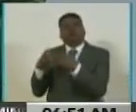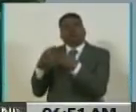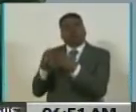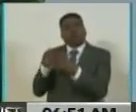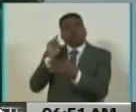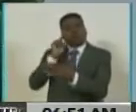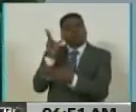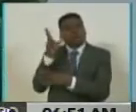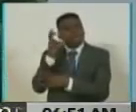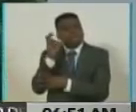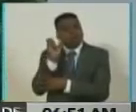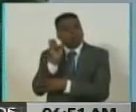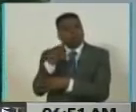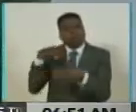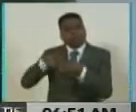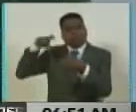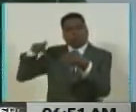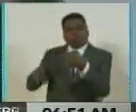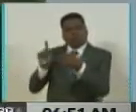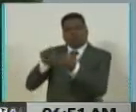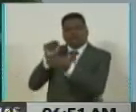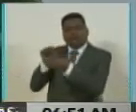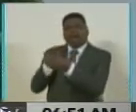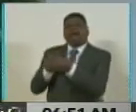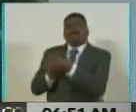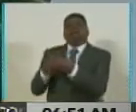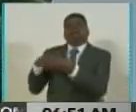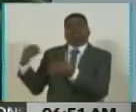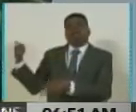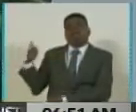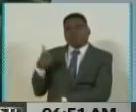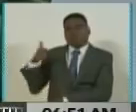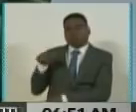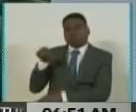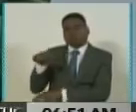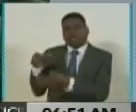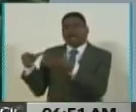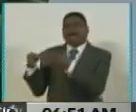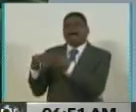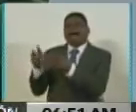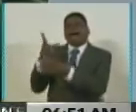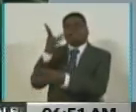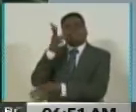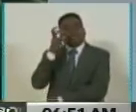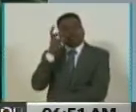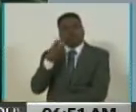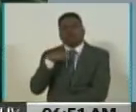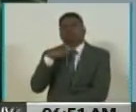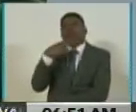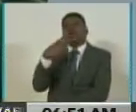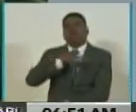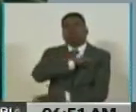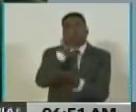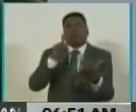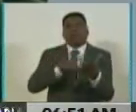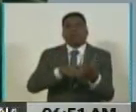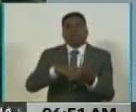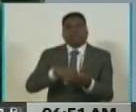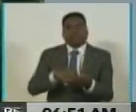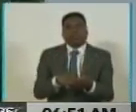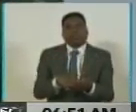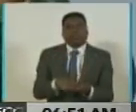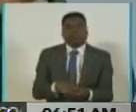voz excluida del comando de la MUD, y una voz absolutamente radical y radical,